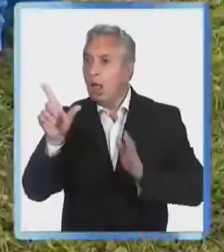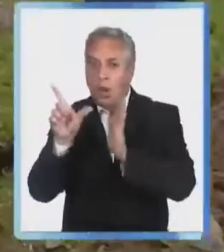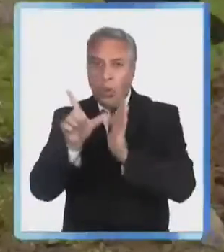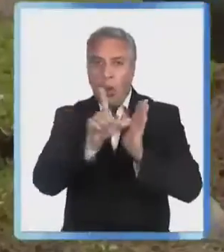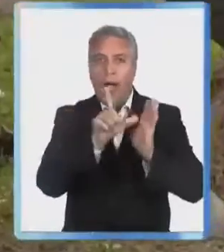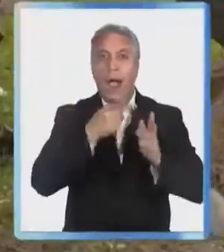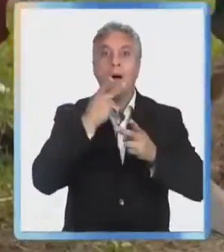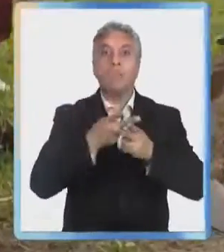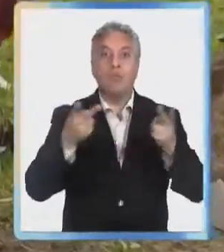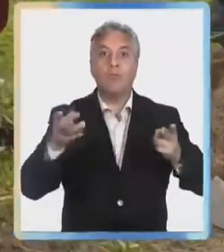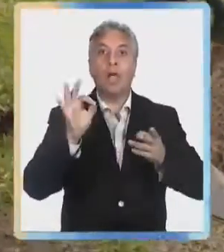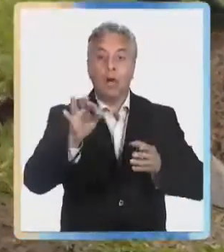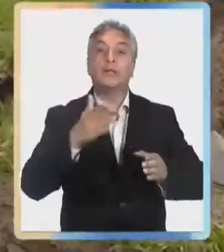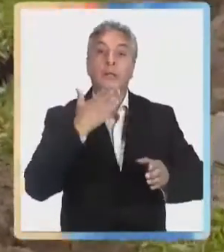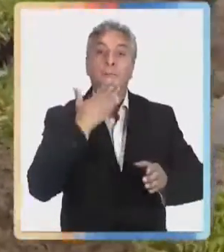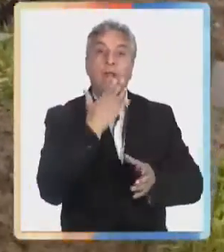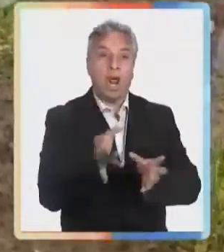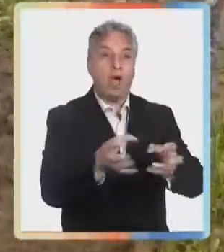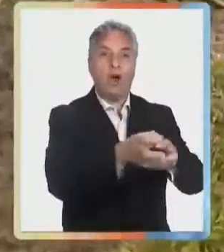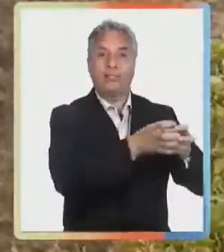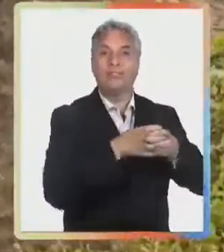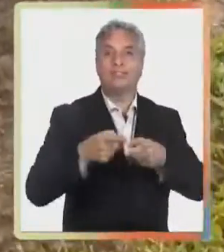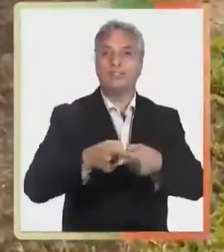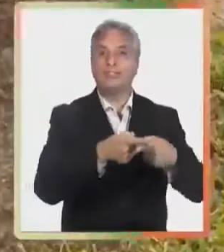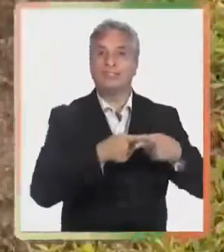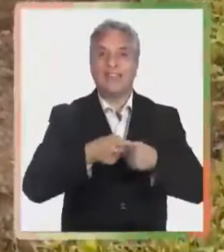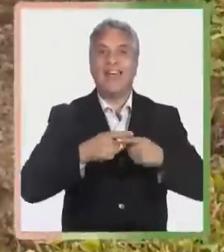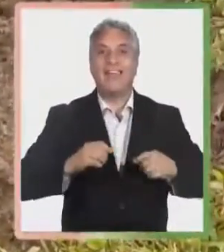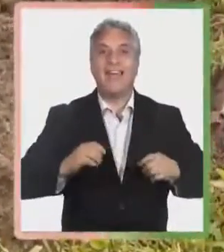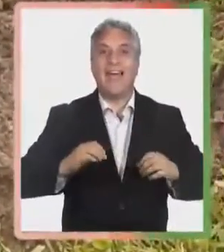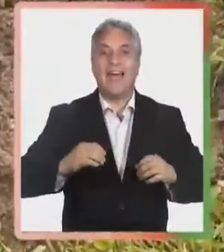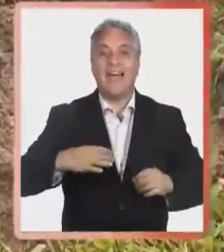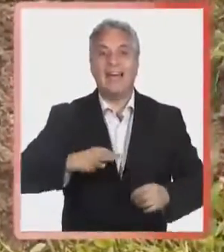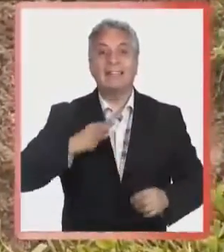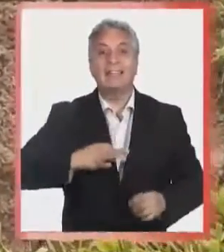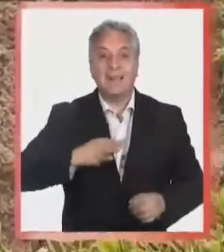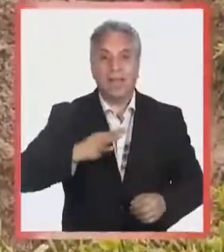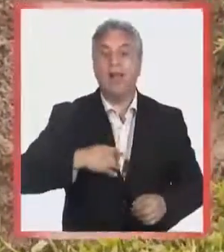organizaciones de la sociedad civil, con el fin de fomentar la educación ambiental.